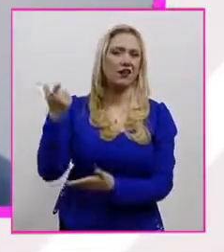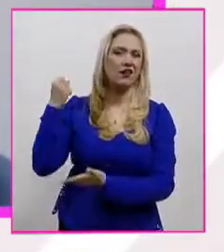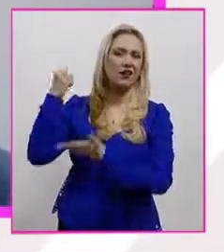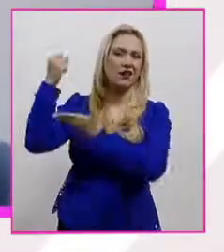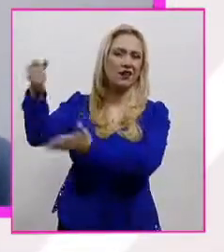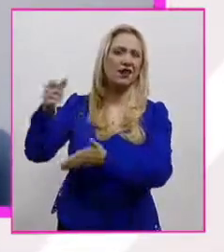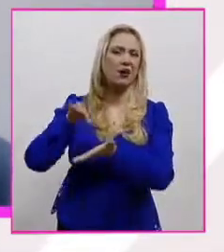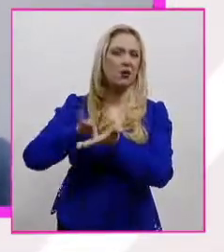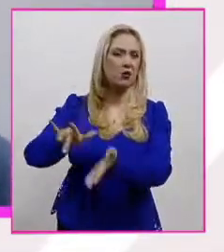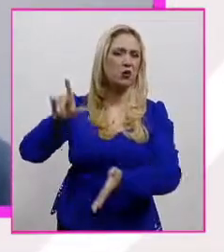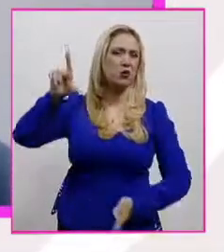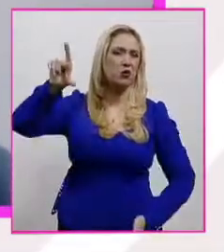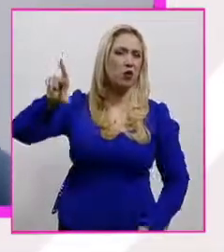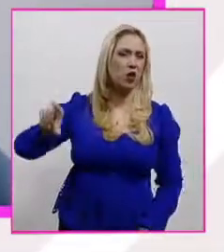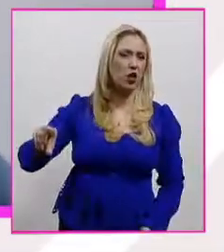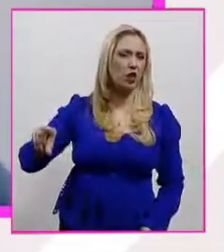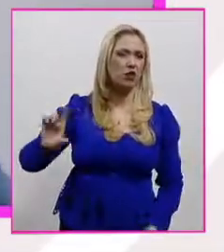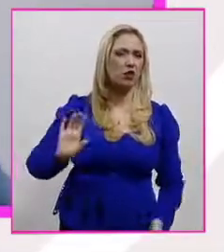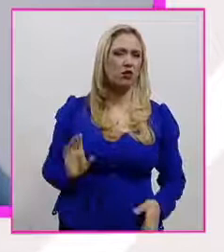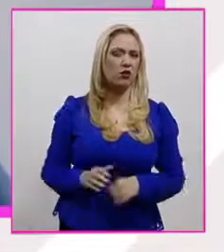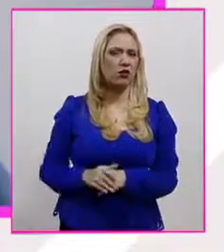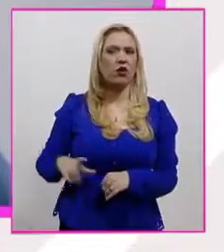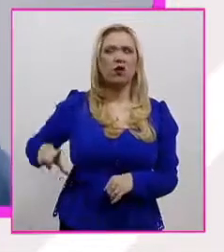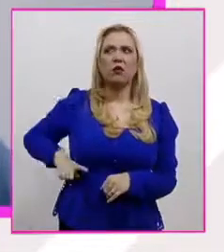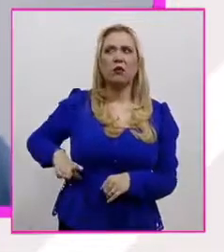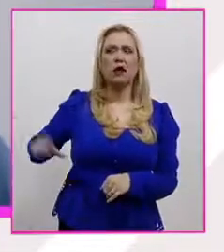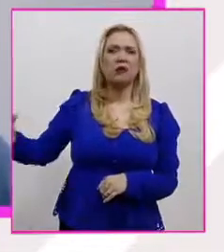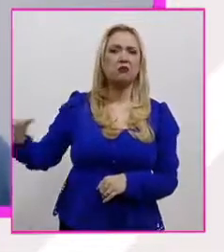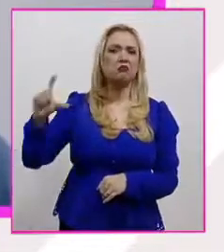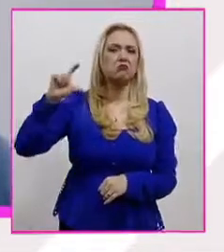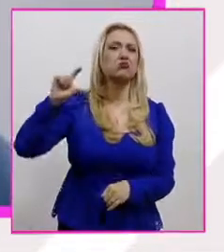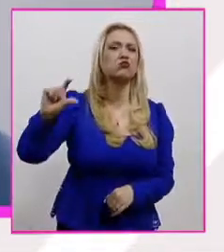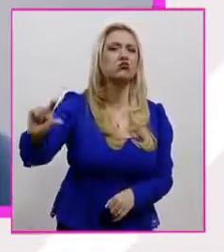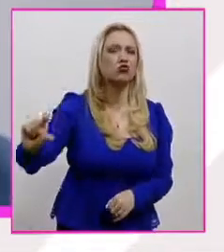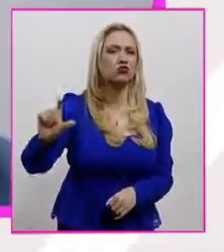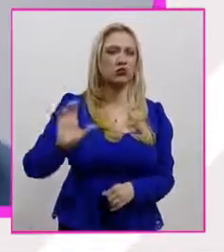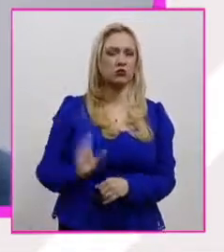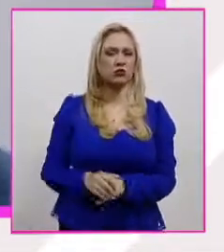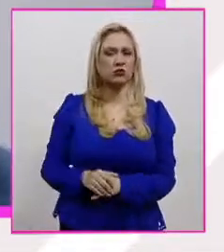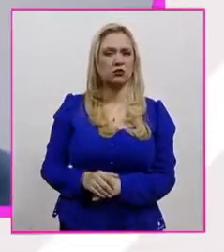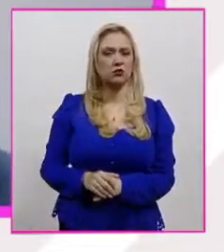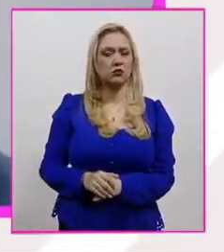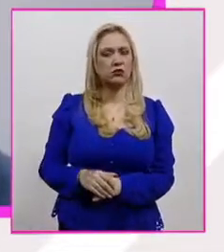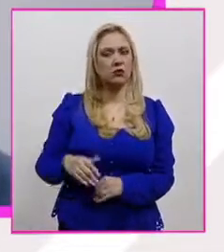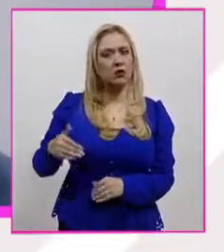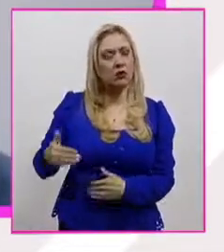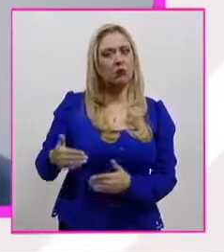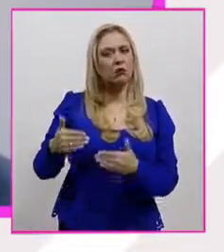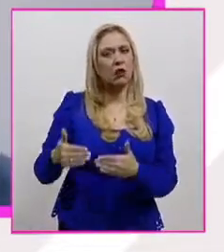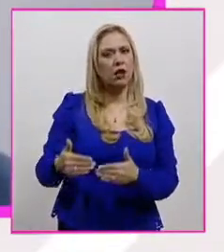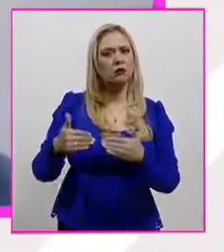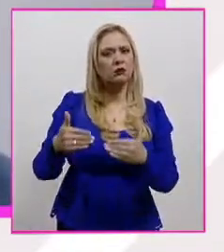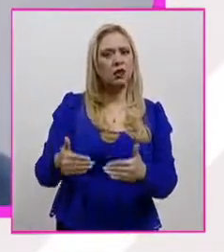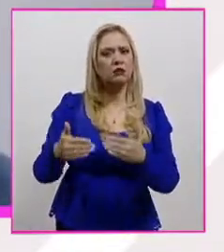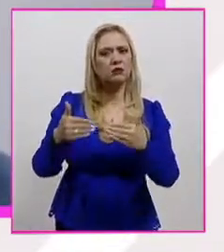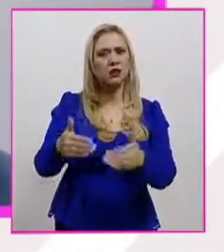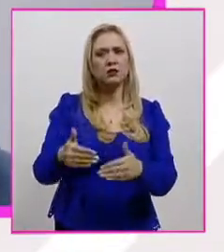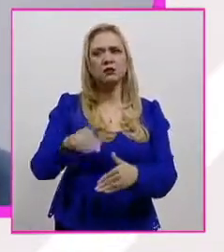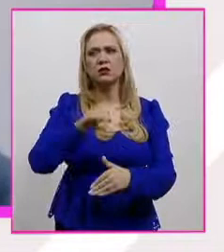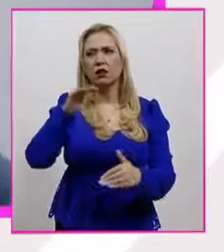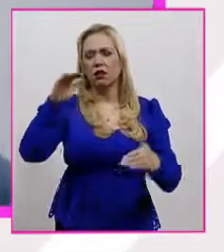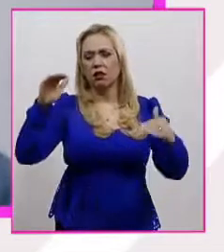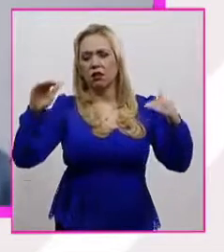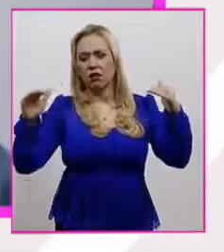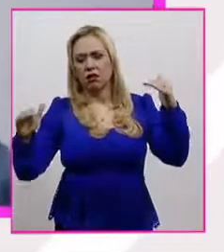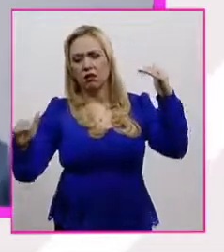de apoyos institucionales y gubernamentales. Y estás reproduciendo la desigualdad, ¿no? Y creo que eso es de